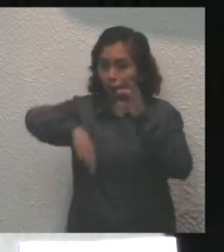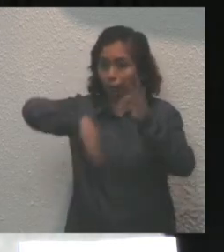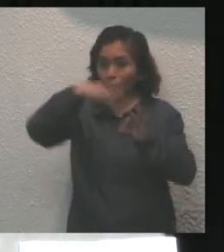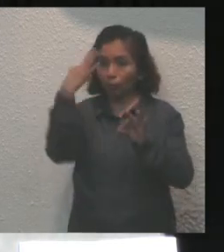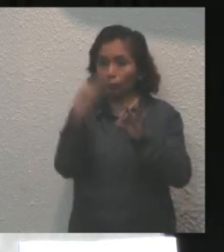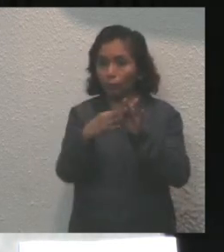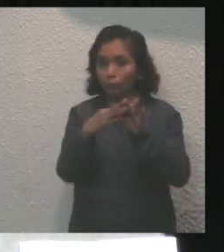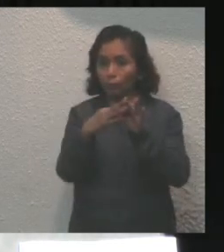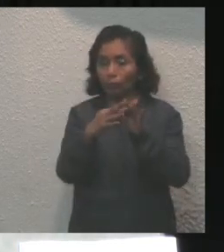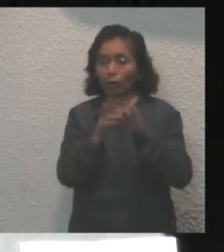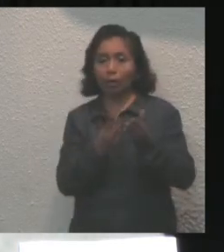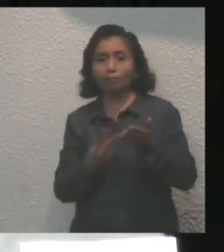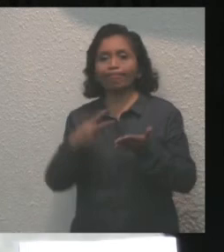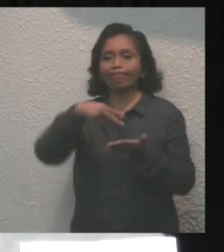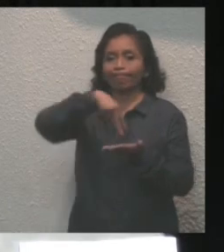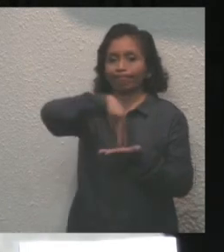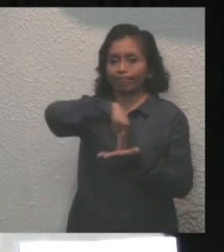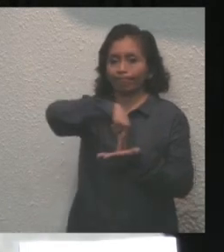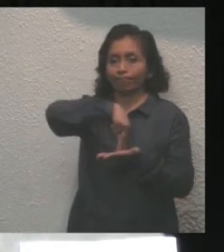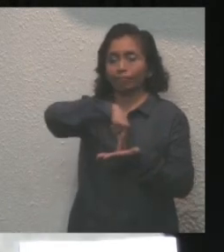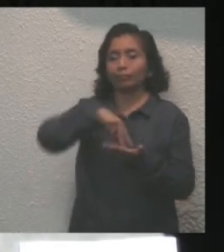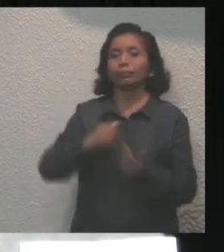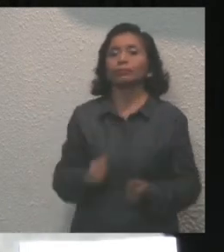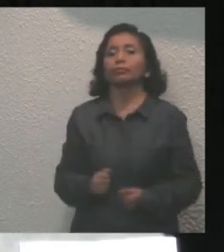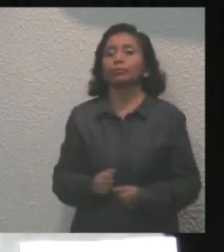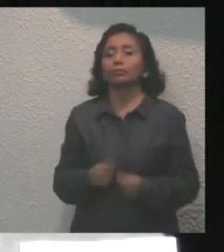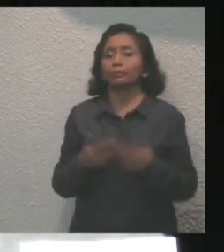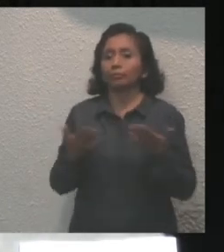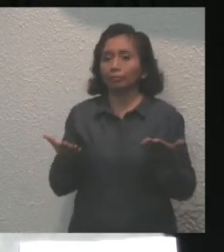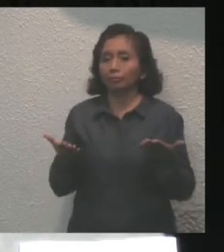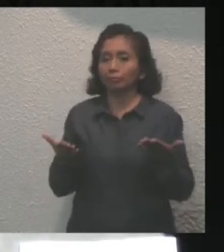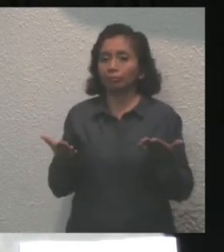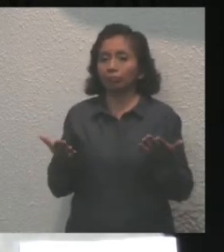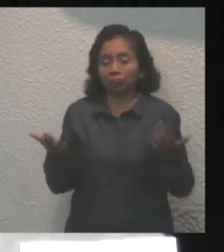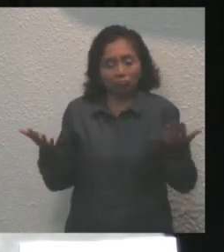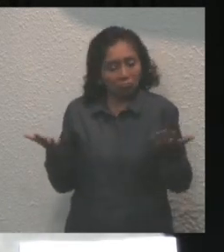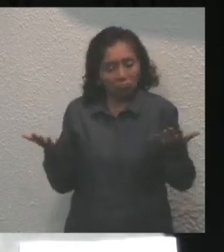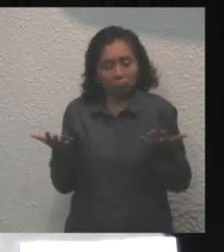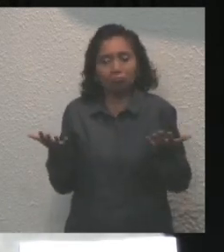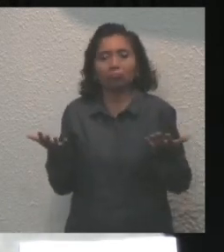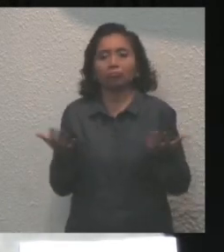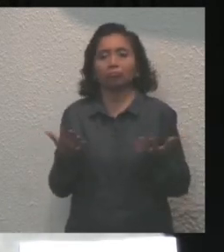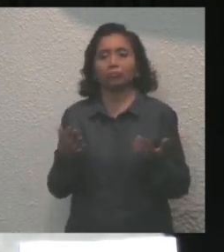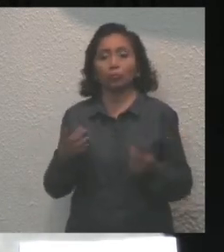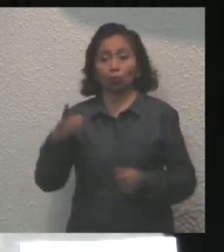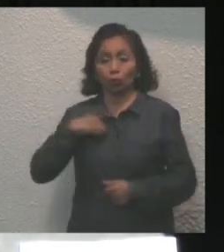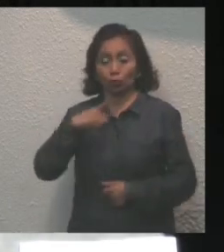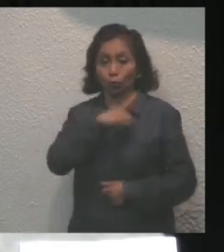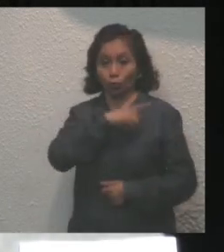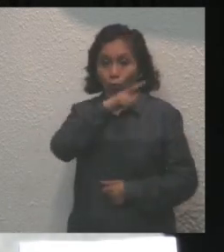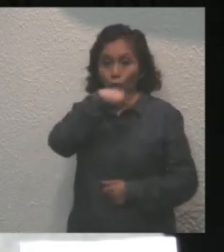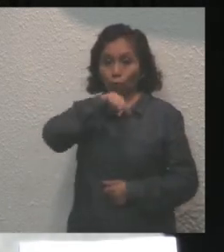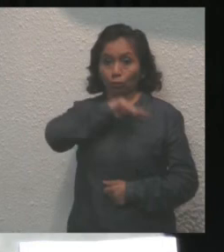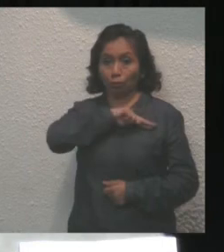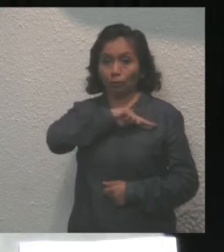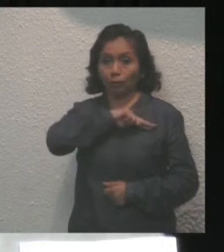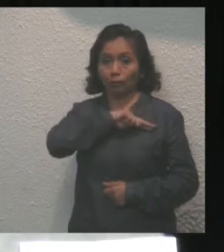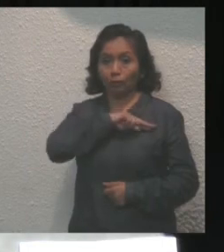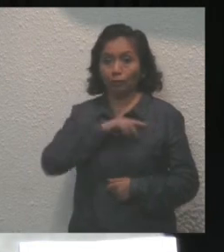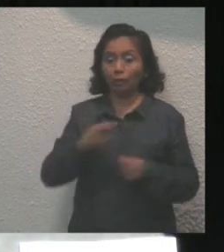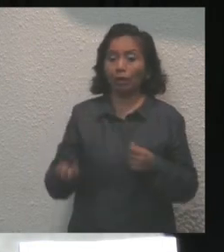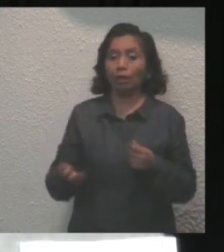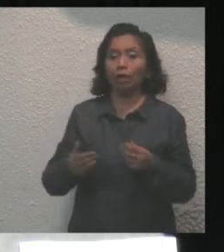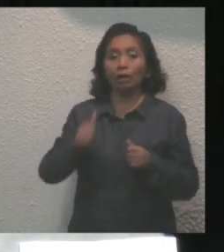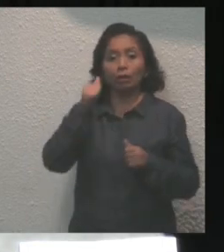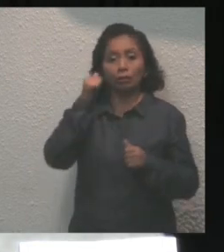para redoblar esfuerzos. Habrá que ser audaces. Nuestro deber será permanente y